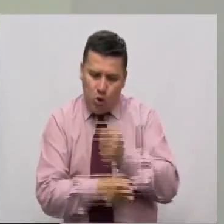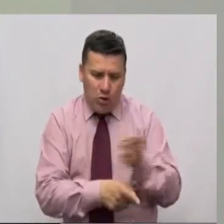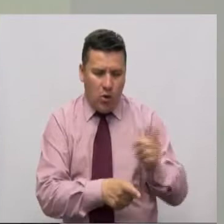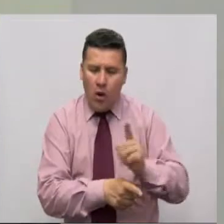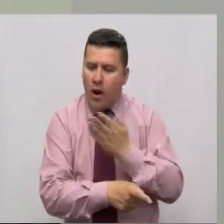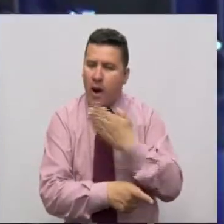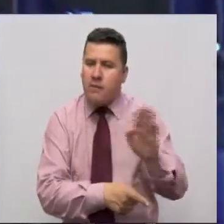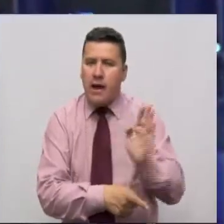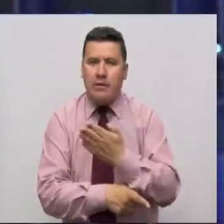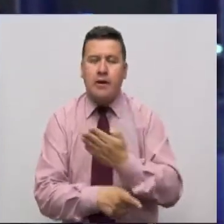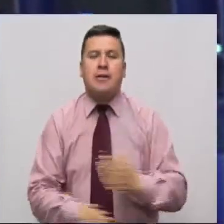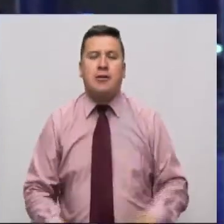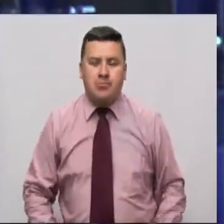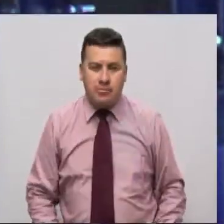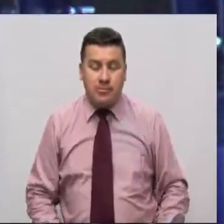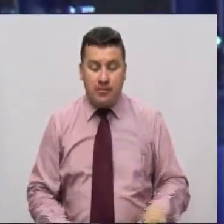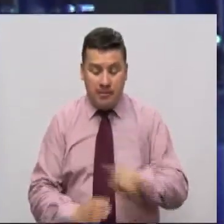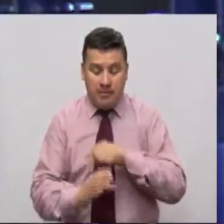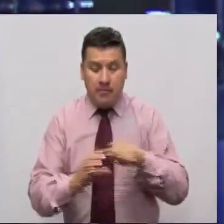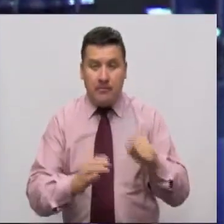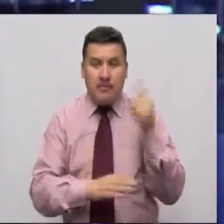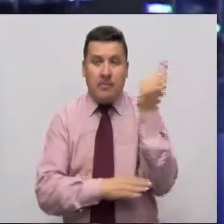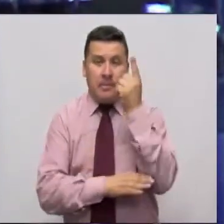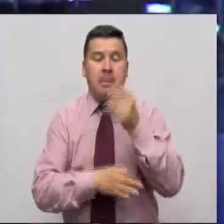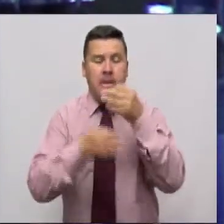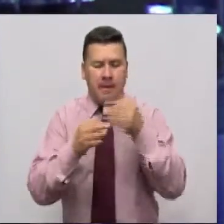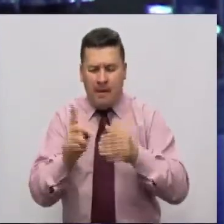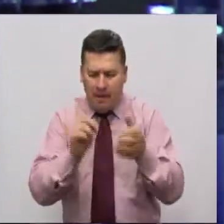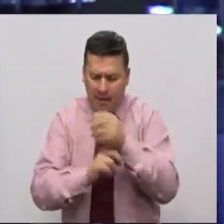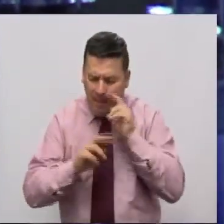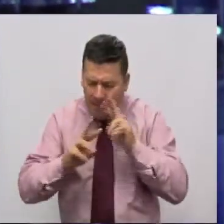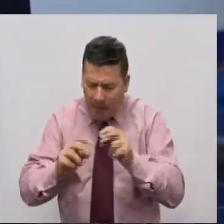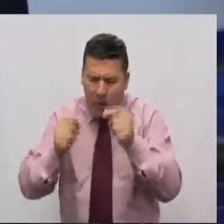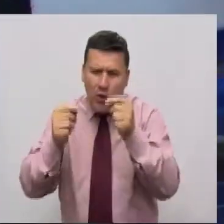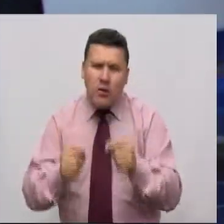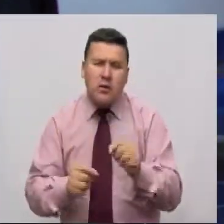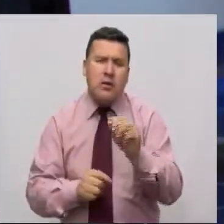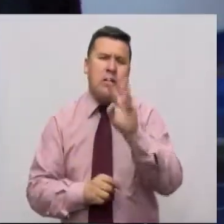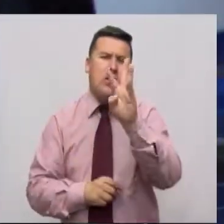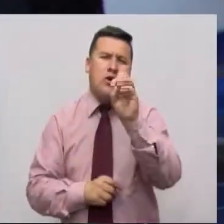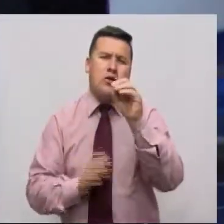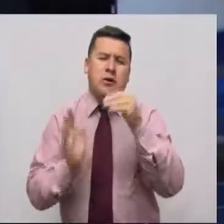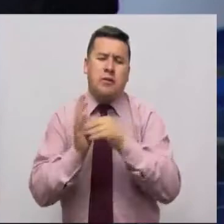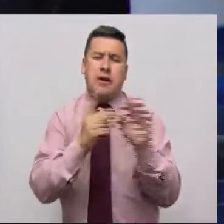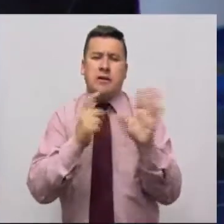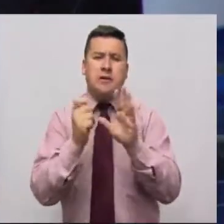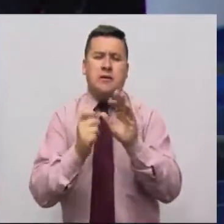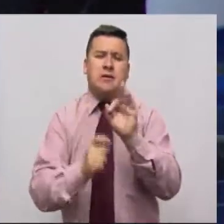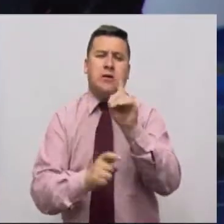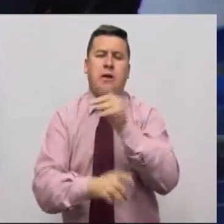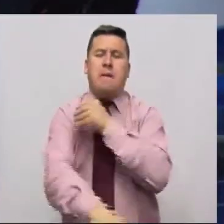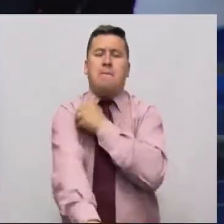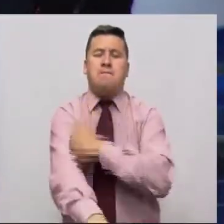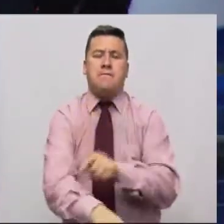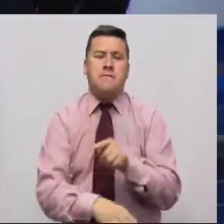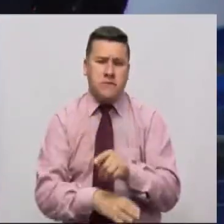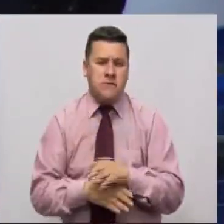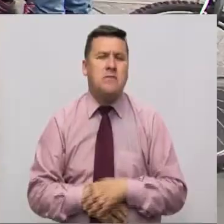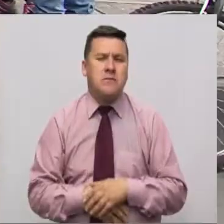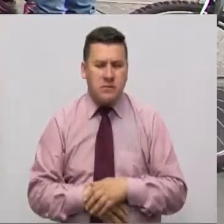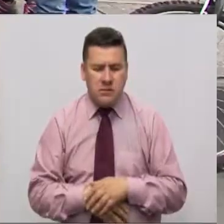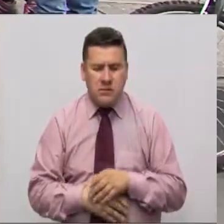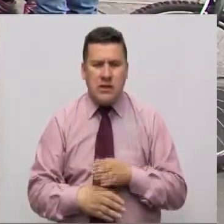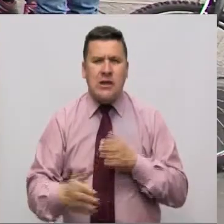no correspondían. De otro lado, la Contraloría General confirmó un hallazgo fiscal por un valor de 80.631 millones de